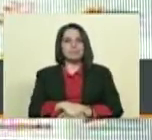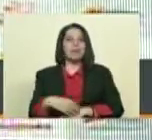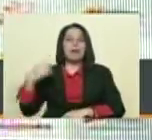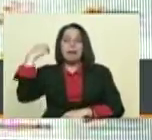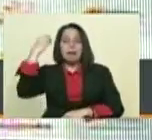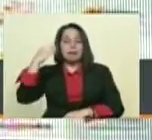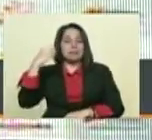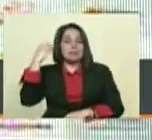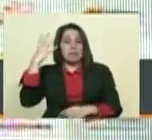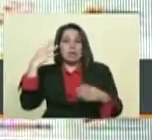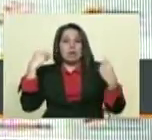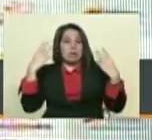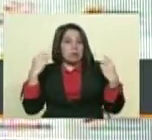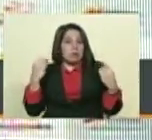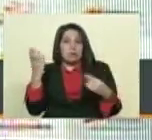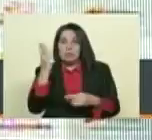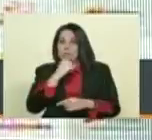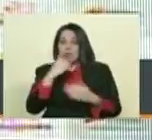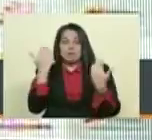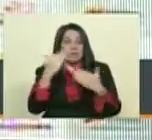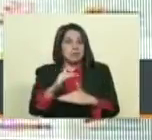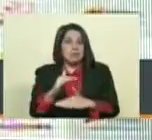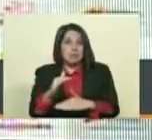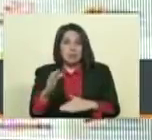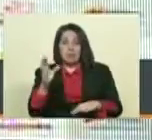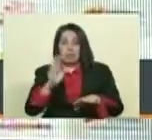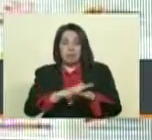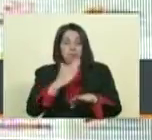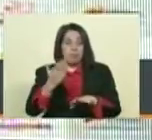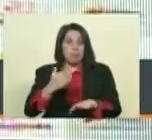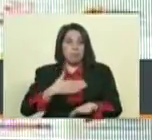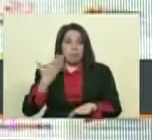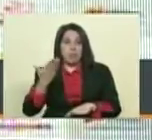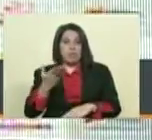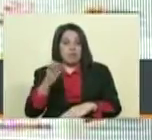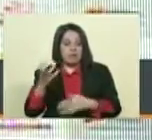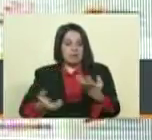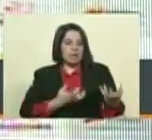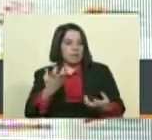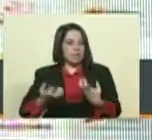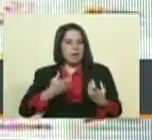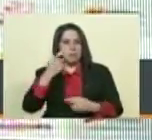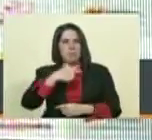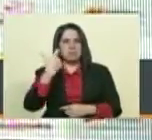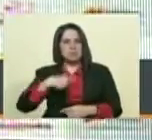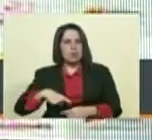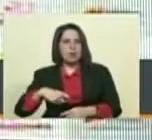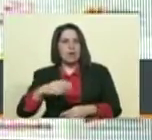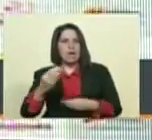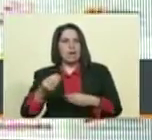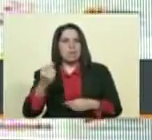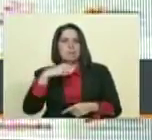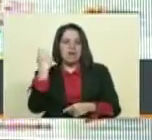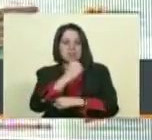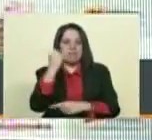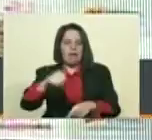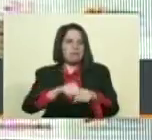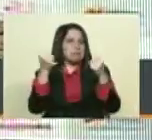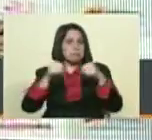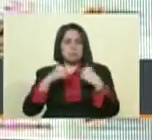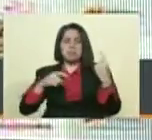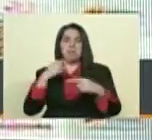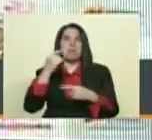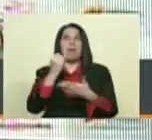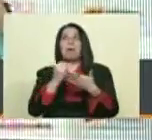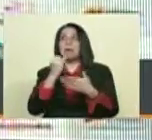analizado bastante, que no tienen límites. Ellos pueden quemar personas, matar, destruir, y por la misma, al otro día se